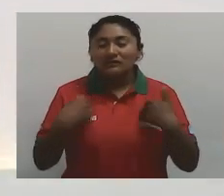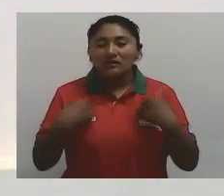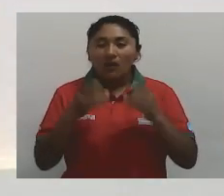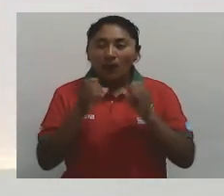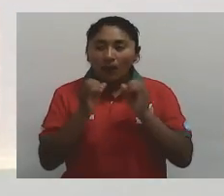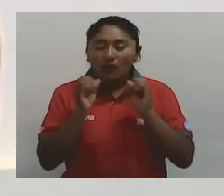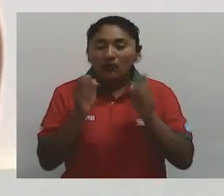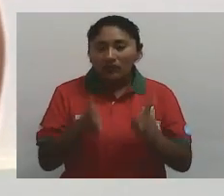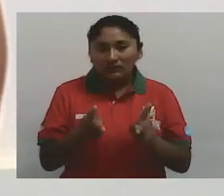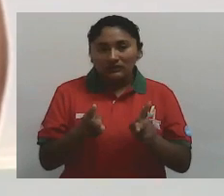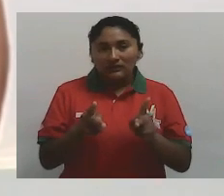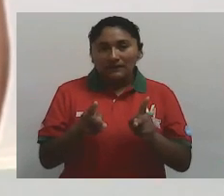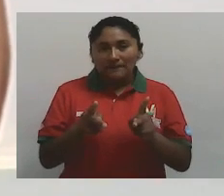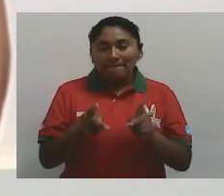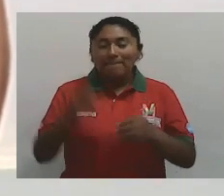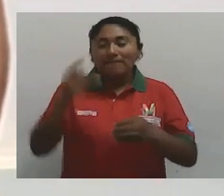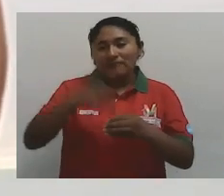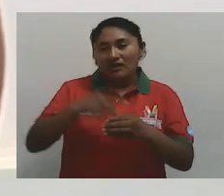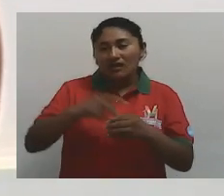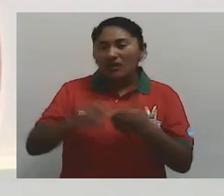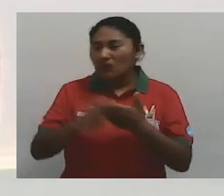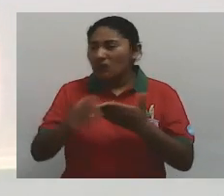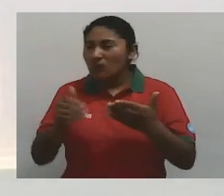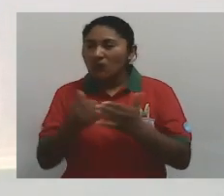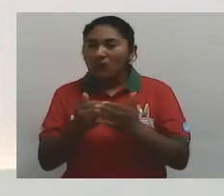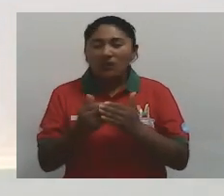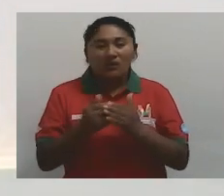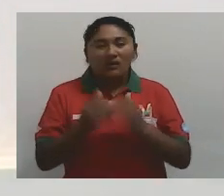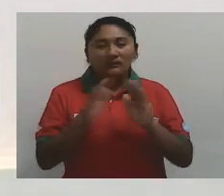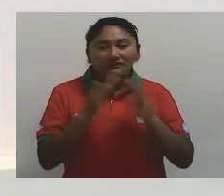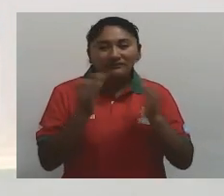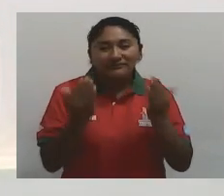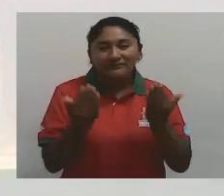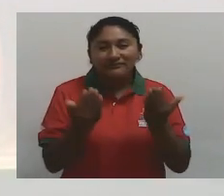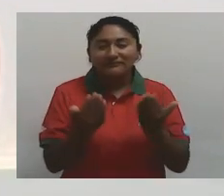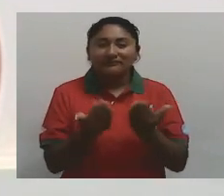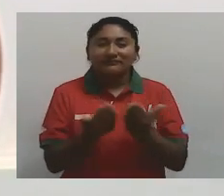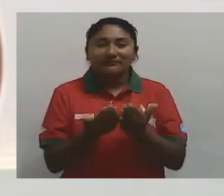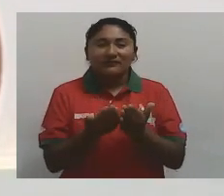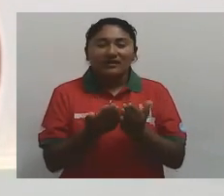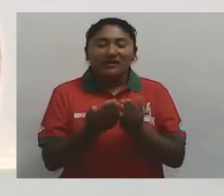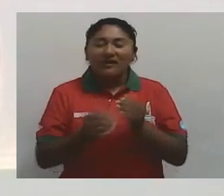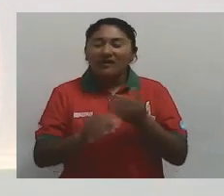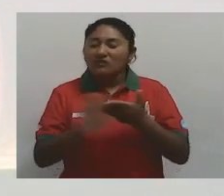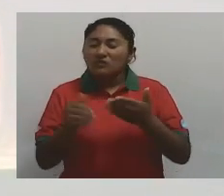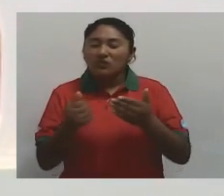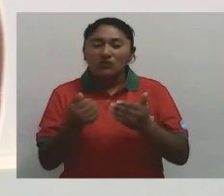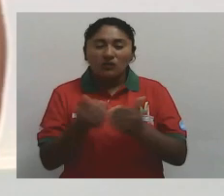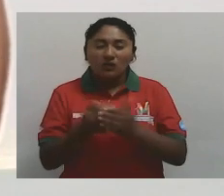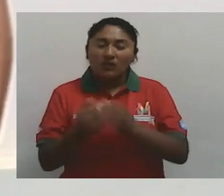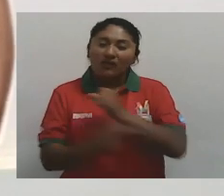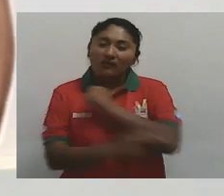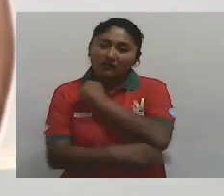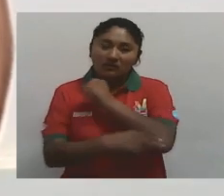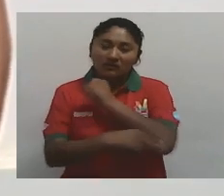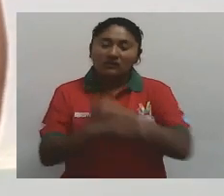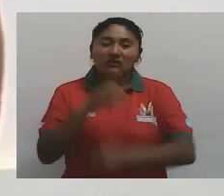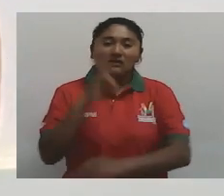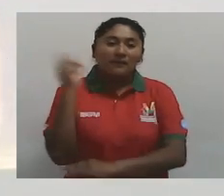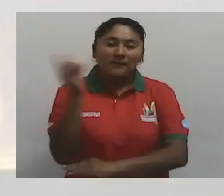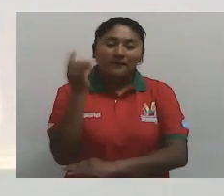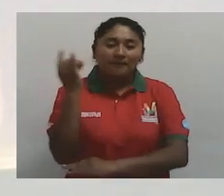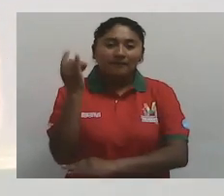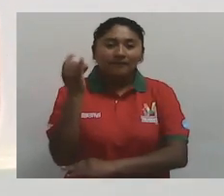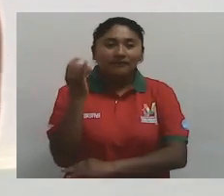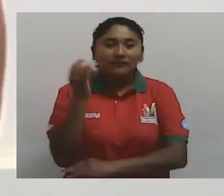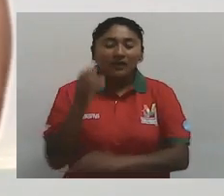todas las unidades educativas a nivel nacional, tanto del área urbana, del área rural,